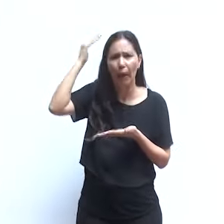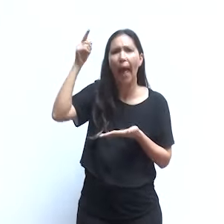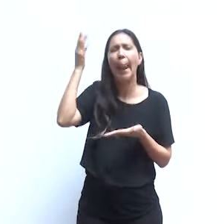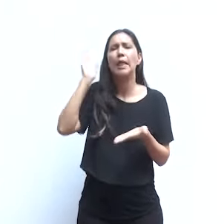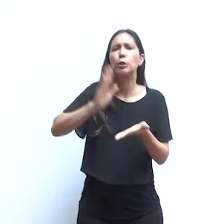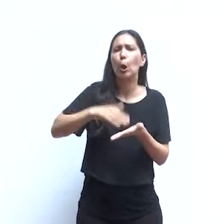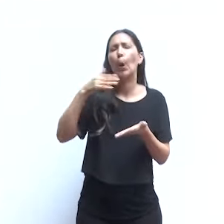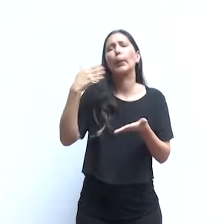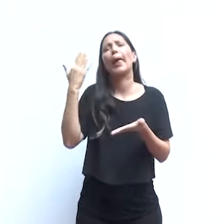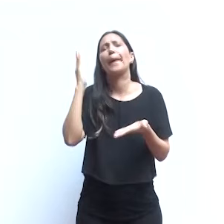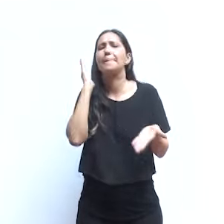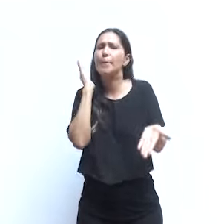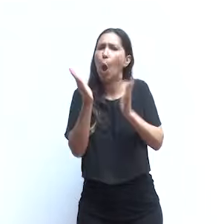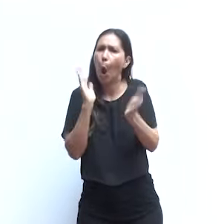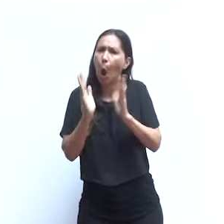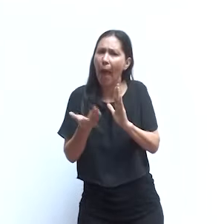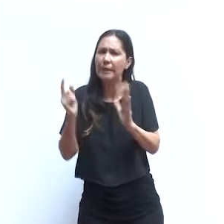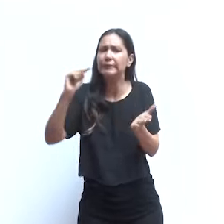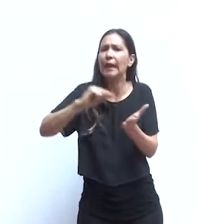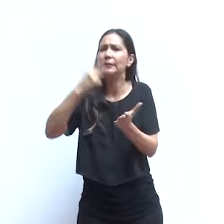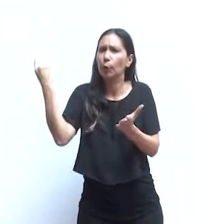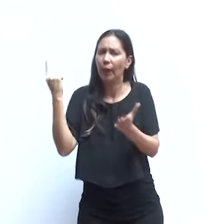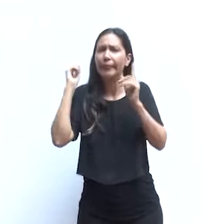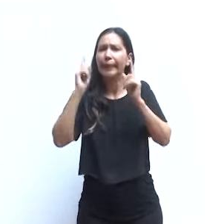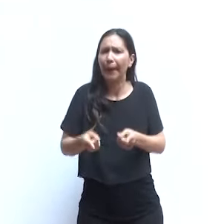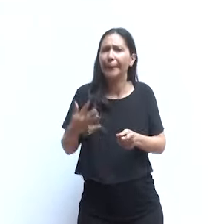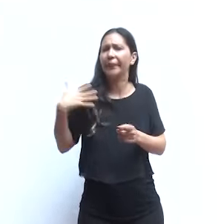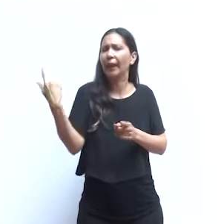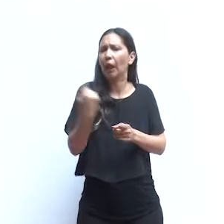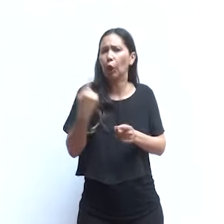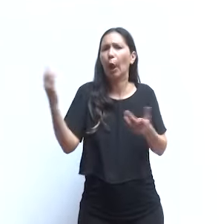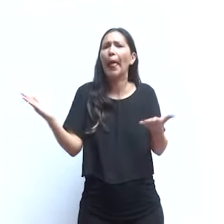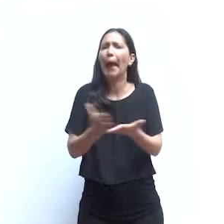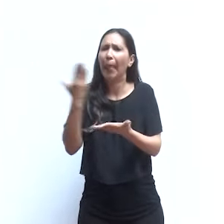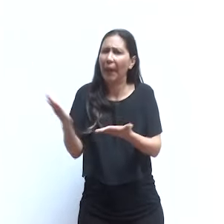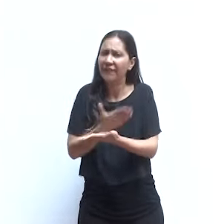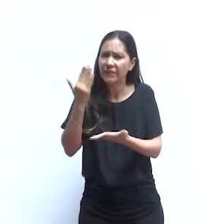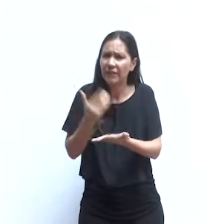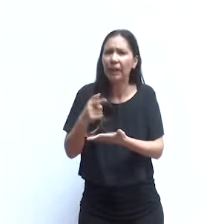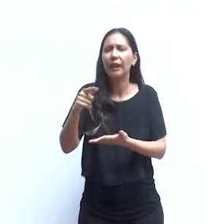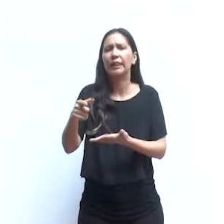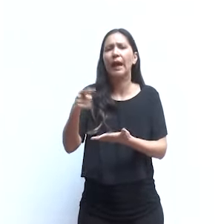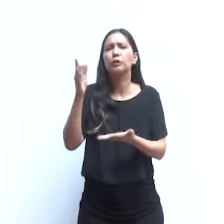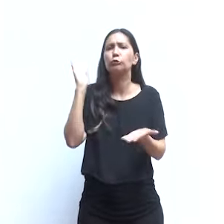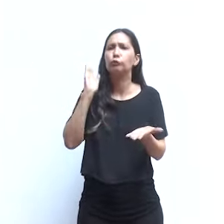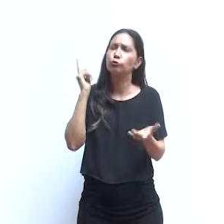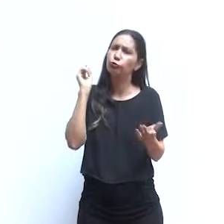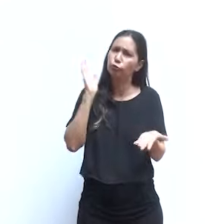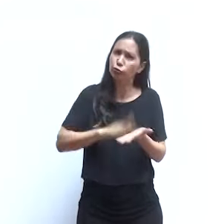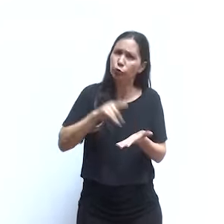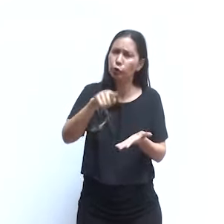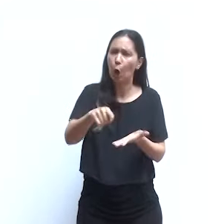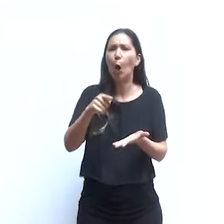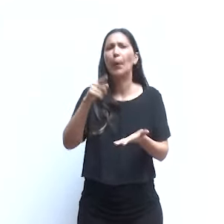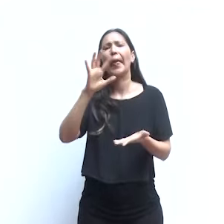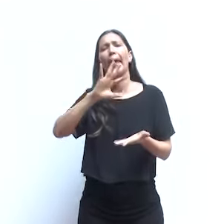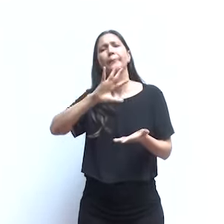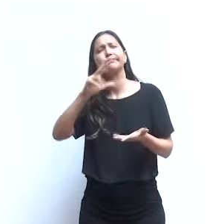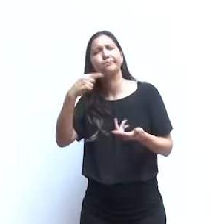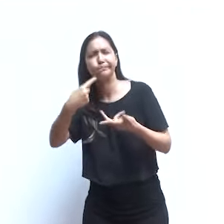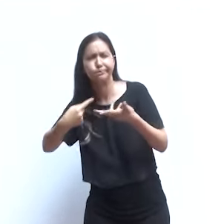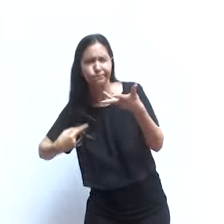sociales director también de la revista cuestiones criminales autor de desarmar al pibe chorro